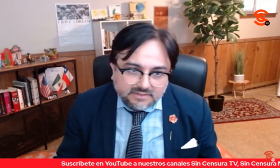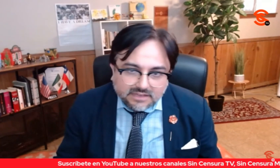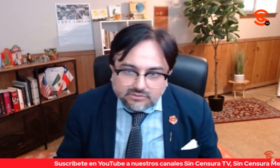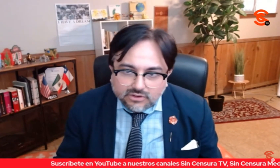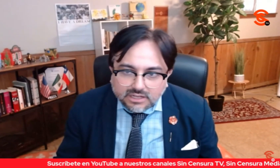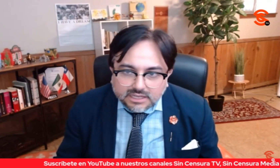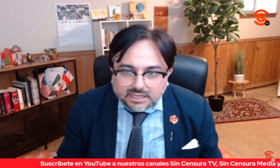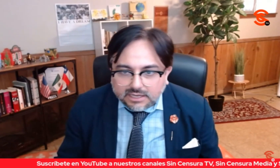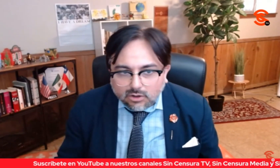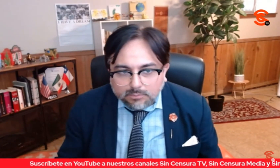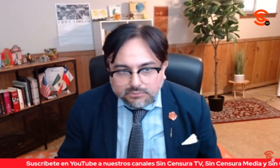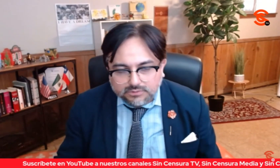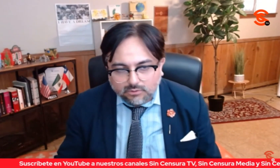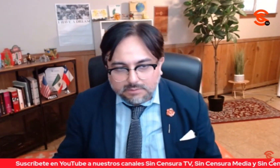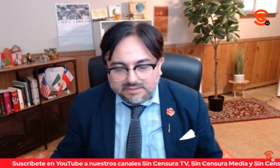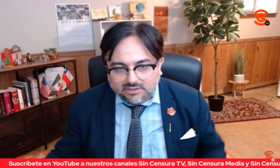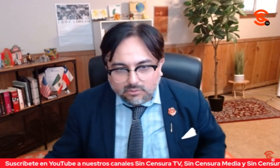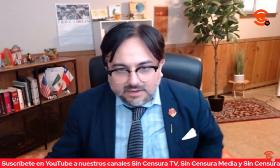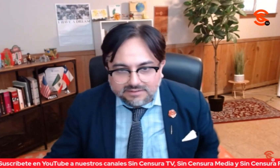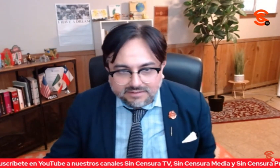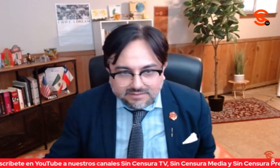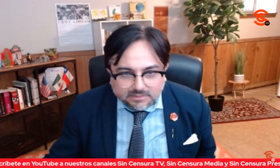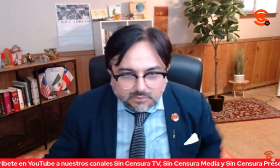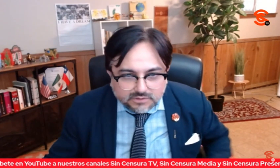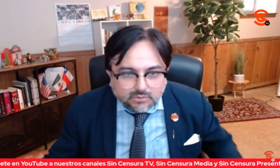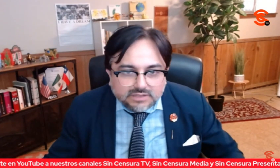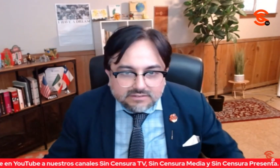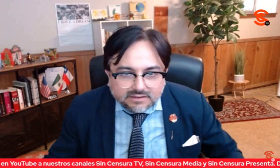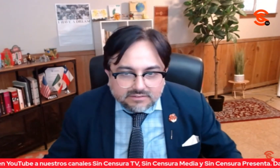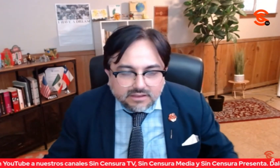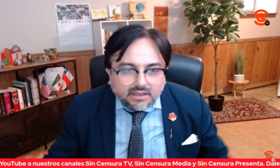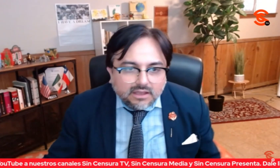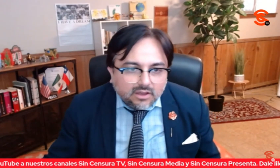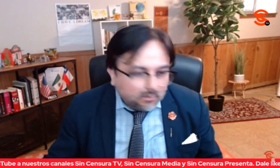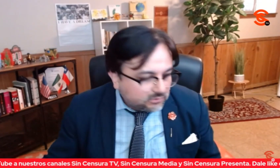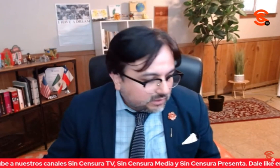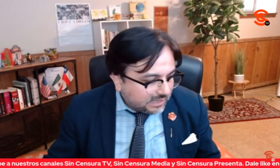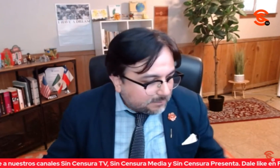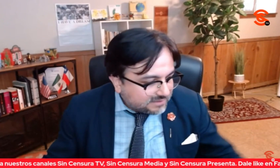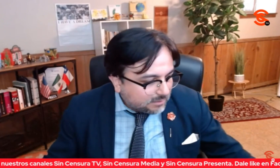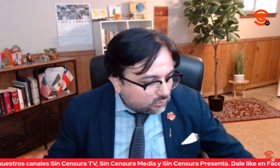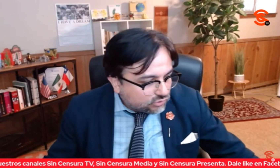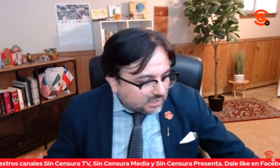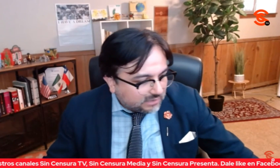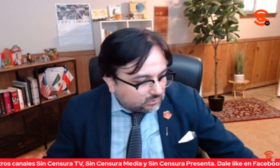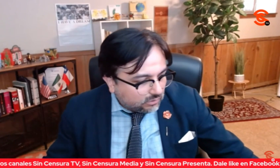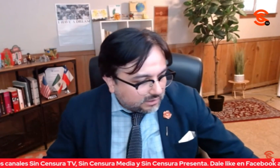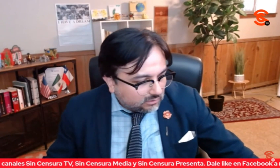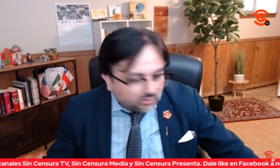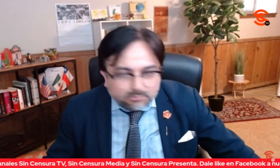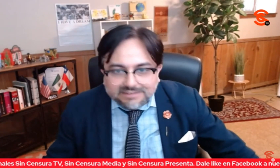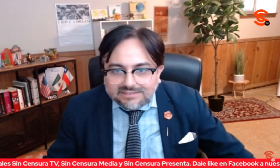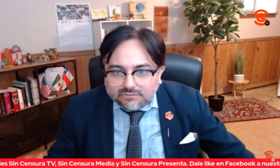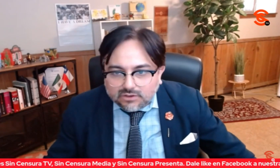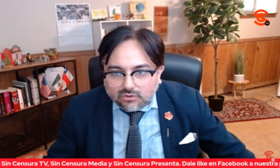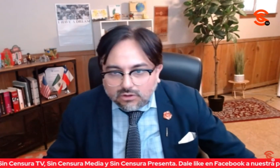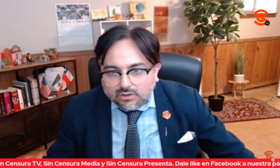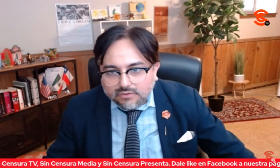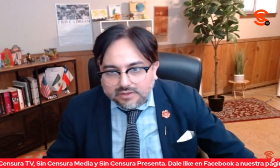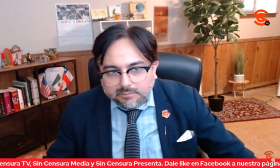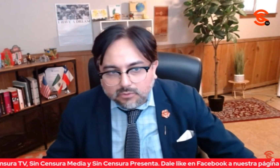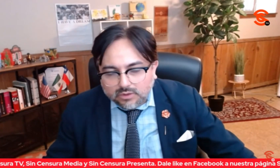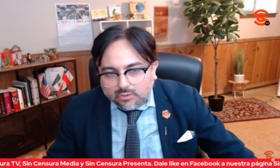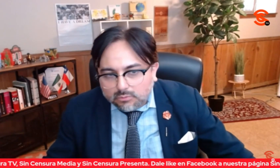a la investigación y que no, pues obviamente no van a hacer ese tipo de circunstancias. Comentó que lamenta mucho el caso en lo